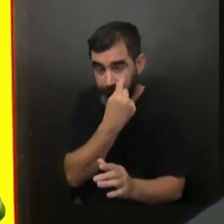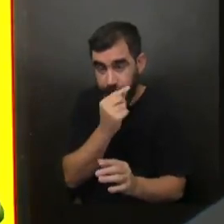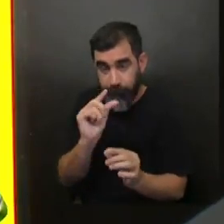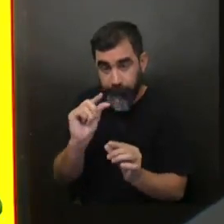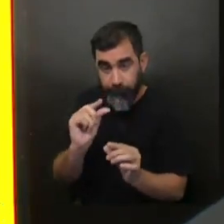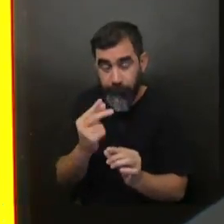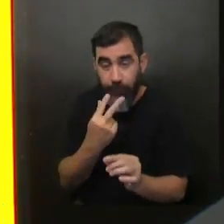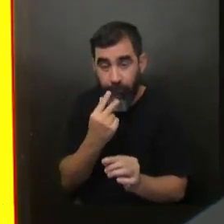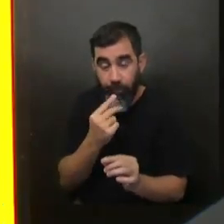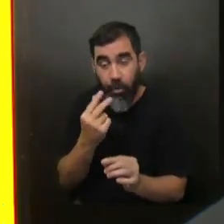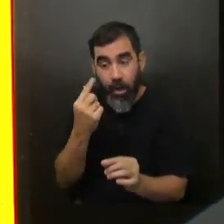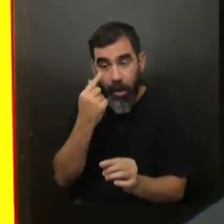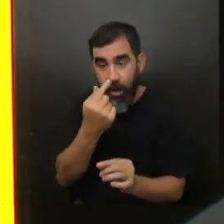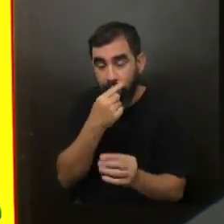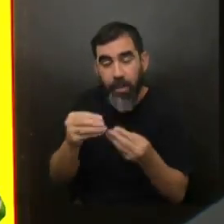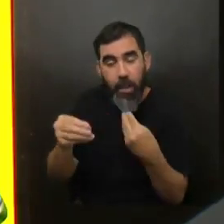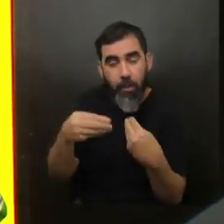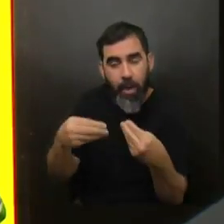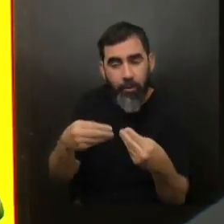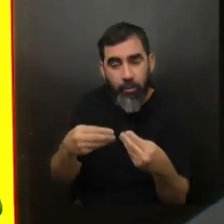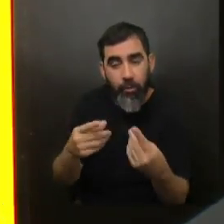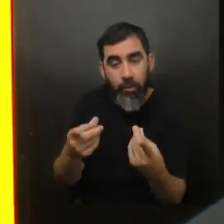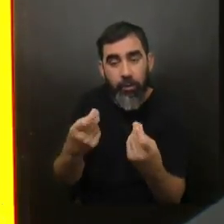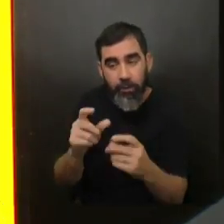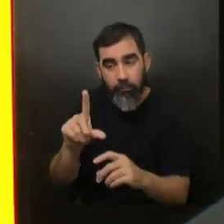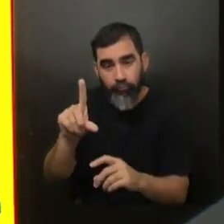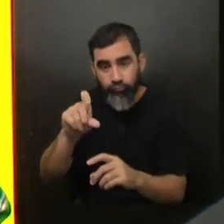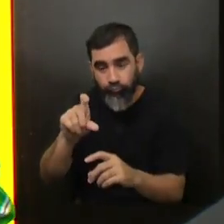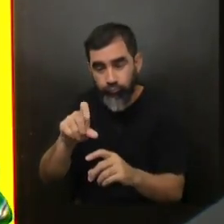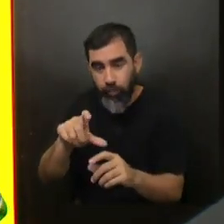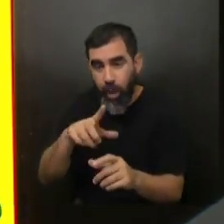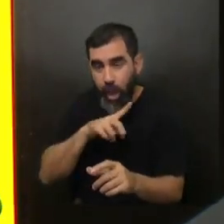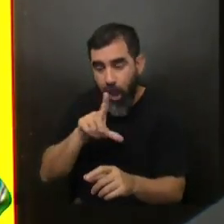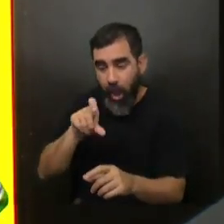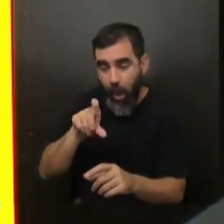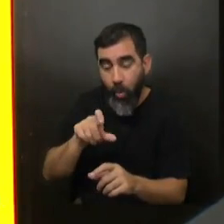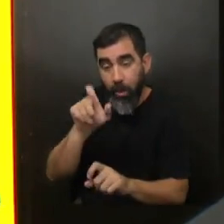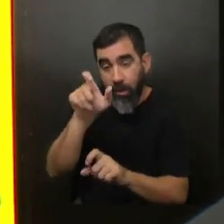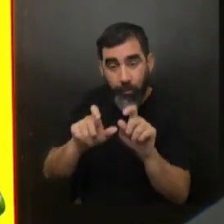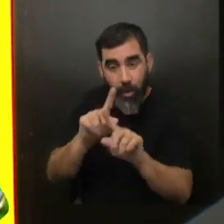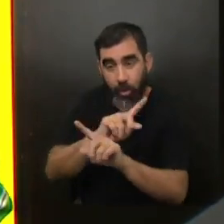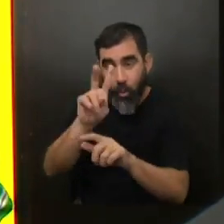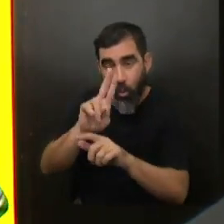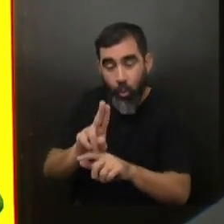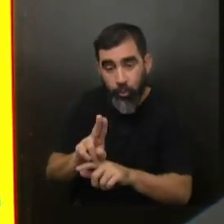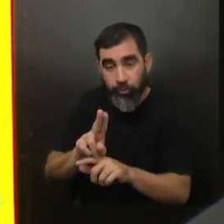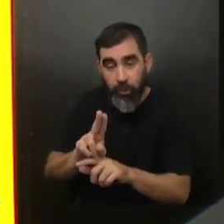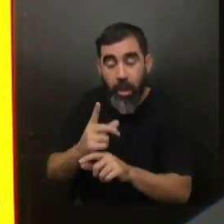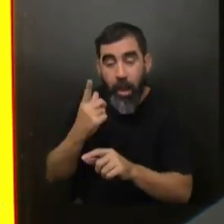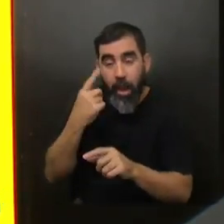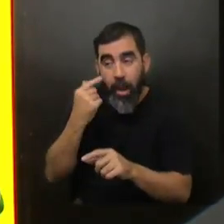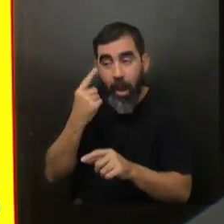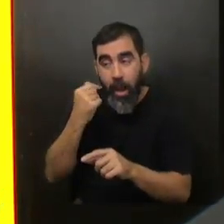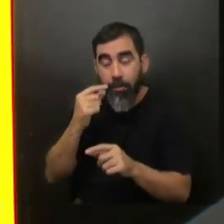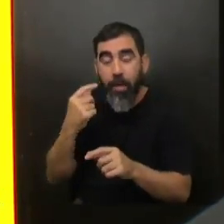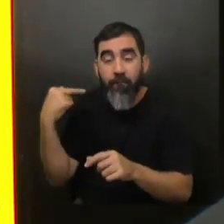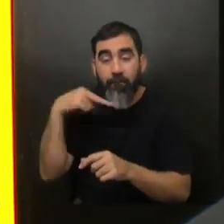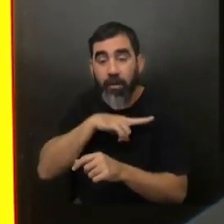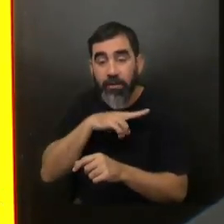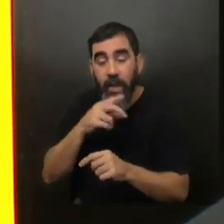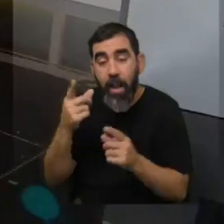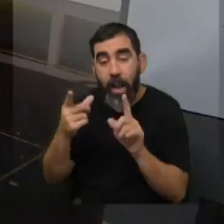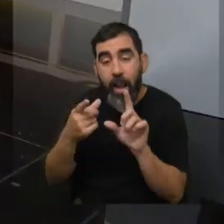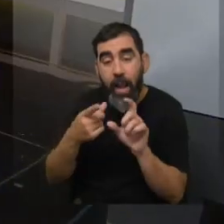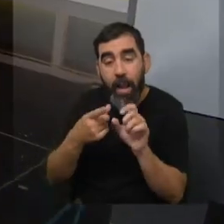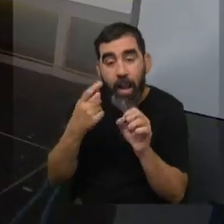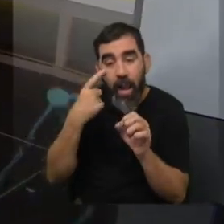los lentes de contacto blandos necesitan mucha hidratación y si la persona no usa lágrimas artificiales, el lente de contacto